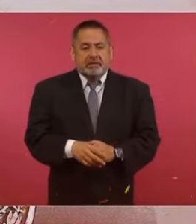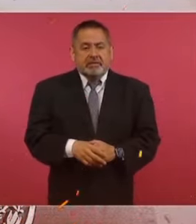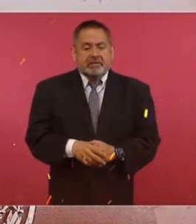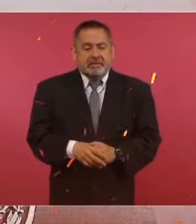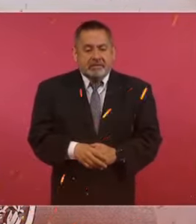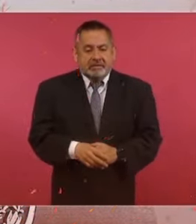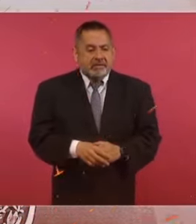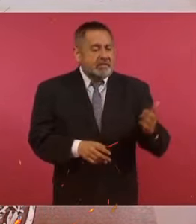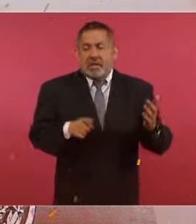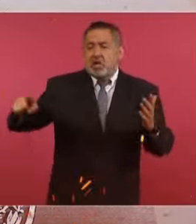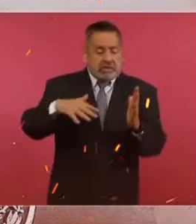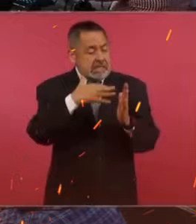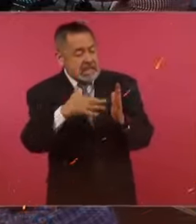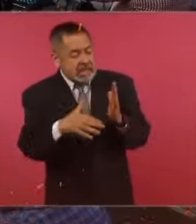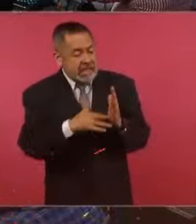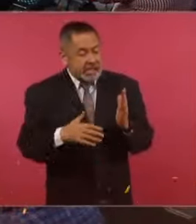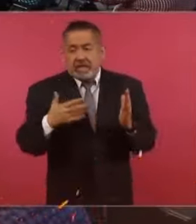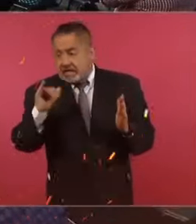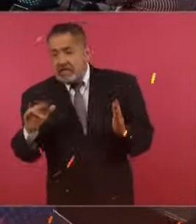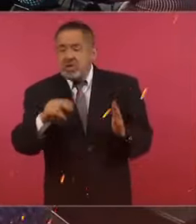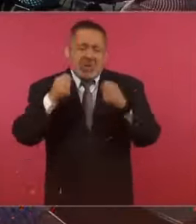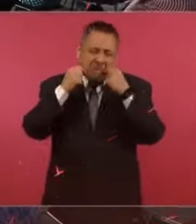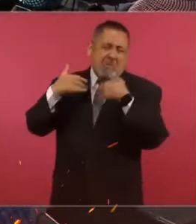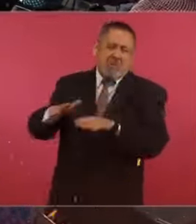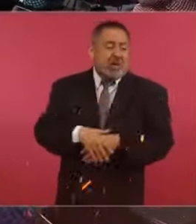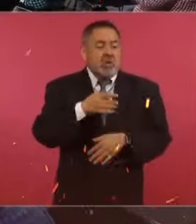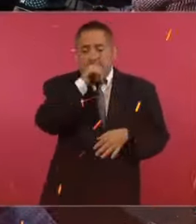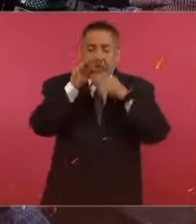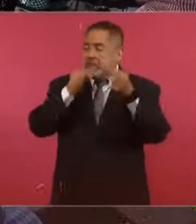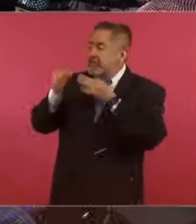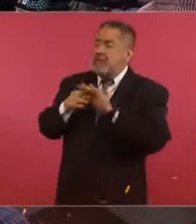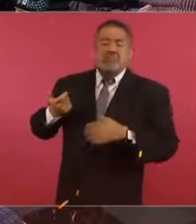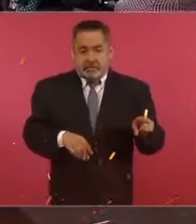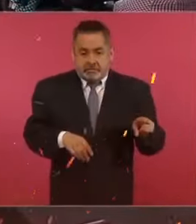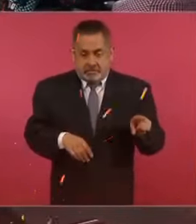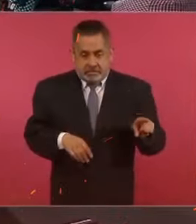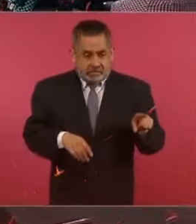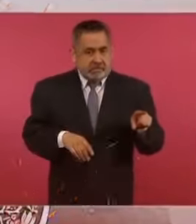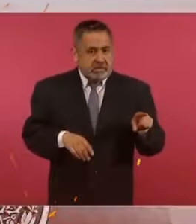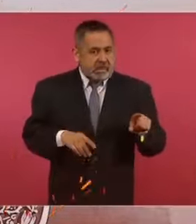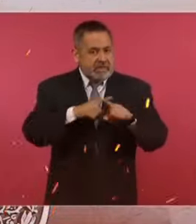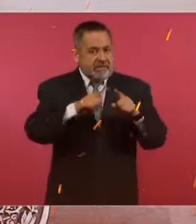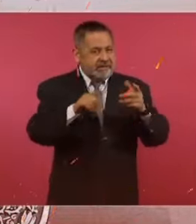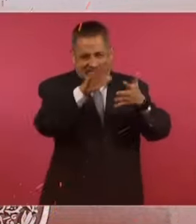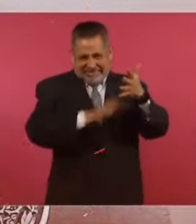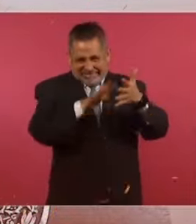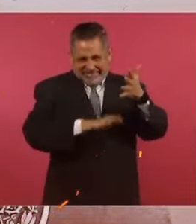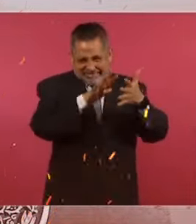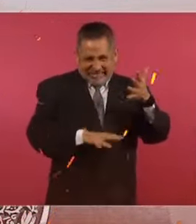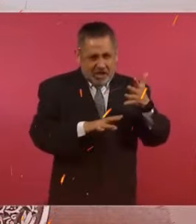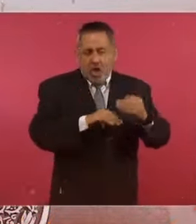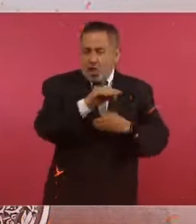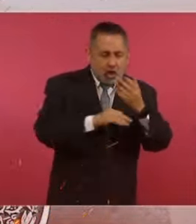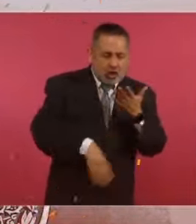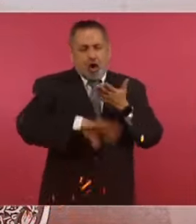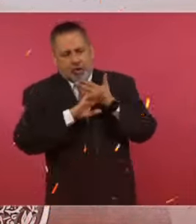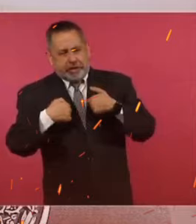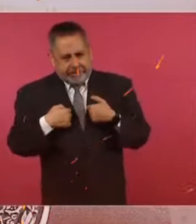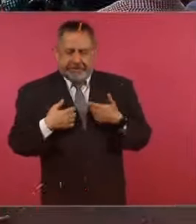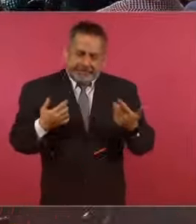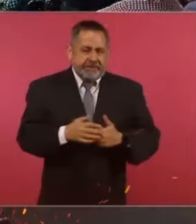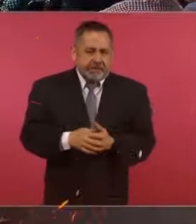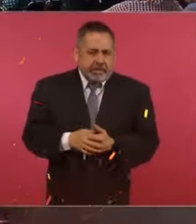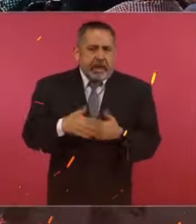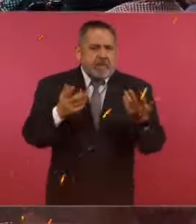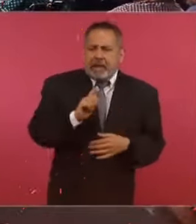que los lean, no viven de eso, viven de la publicidad. Y además, si se dan cuenta, todos los artículos, todos en contra mía.